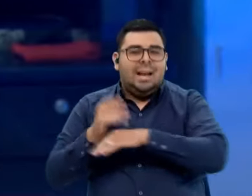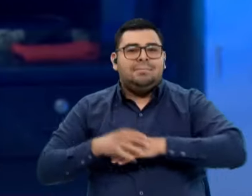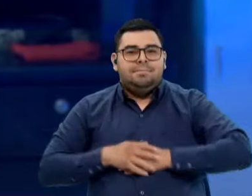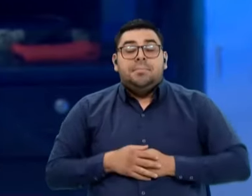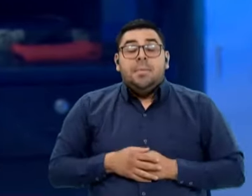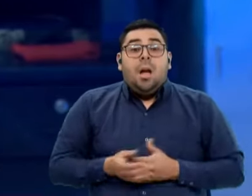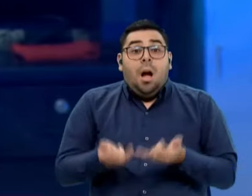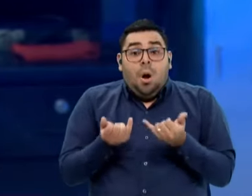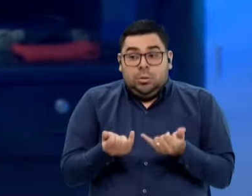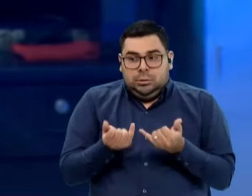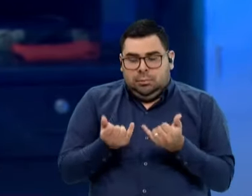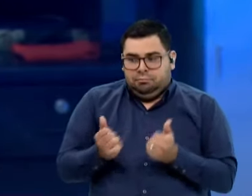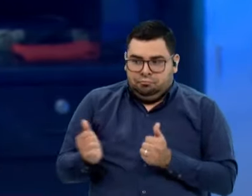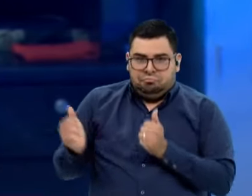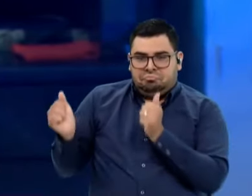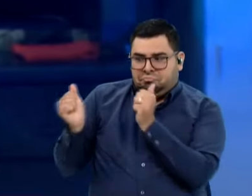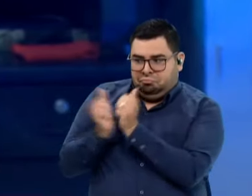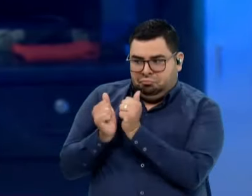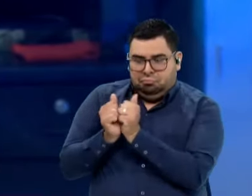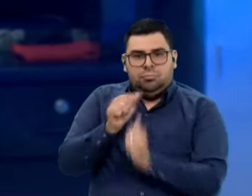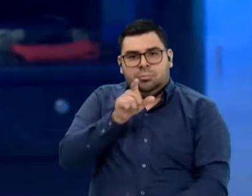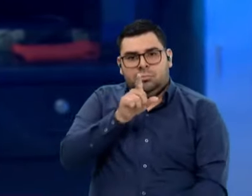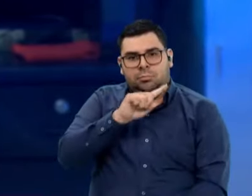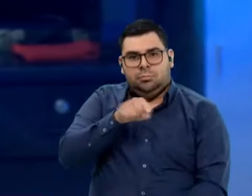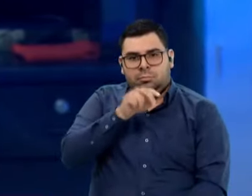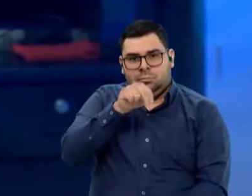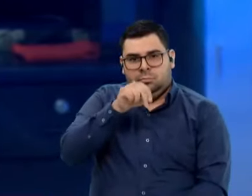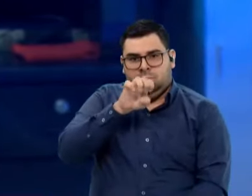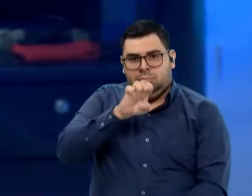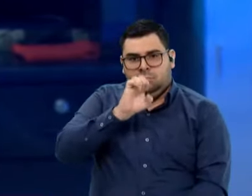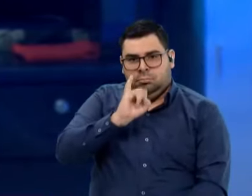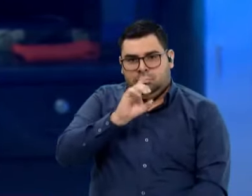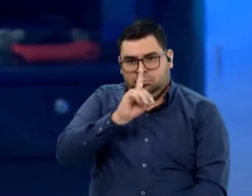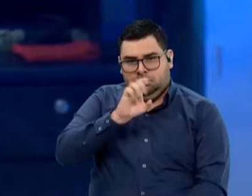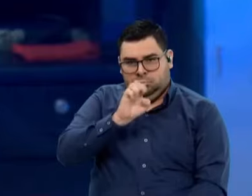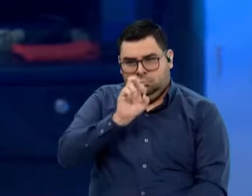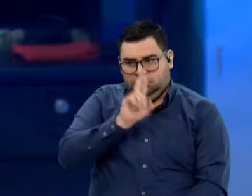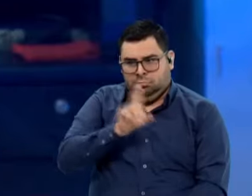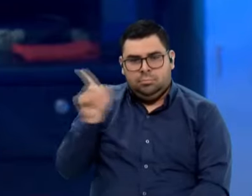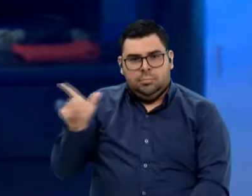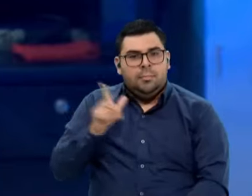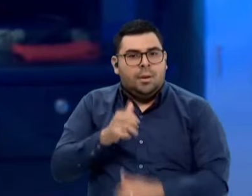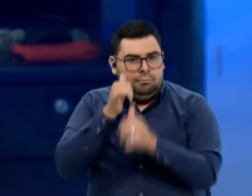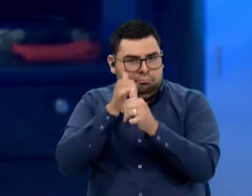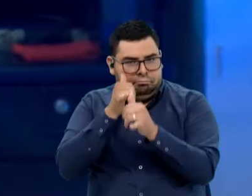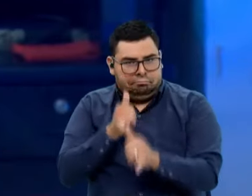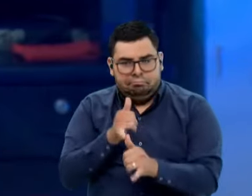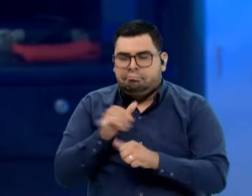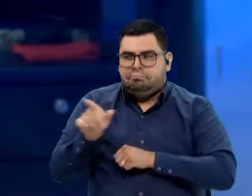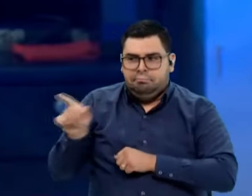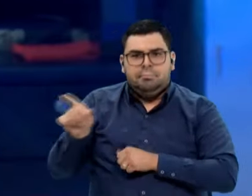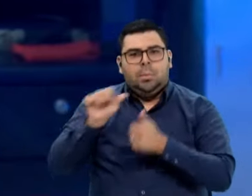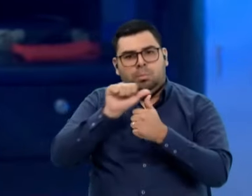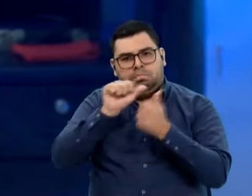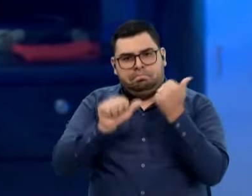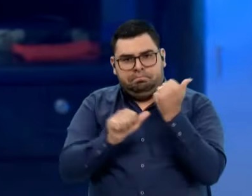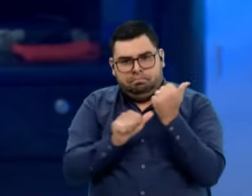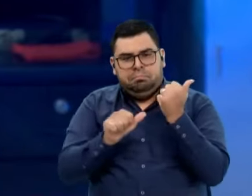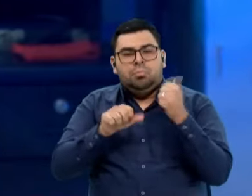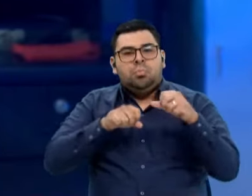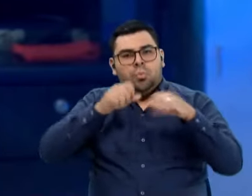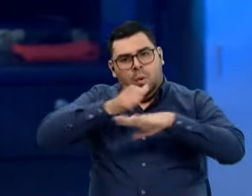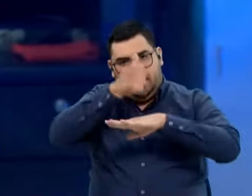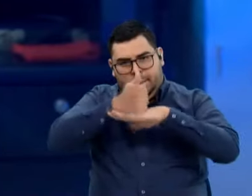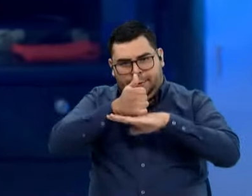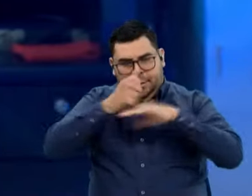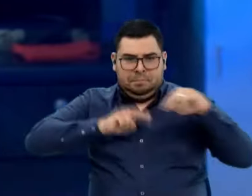a Sneider Pinilla Álvarez. Es ingeniero civil y también es subdirector para el manejo de